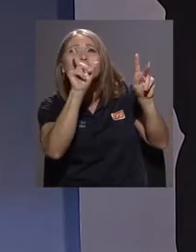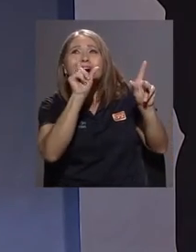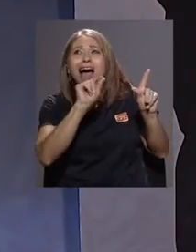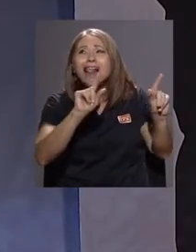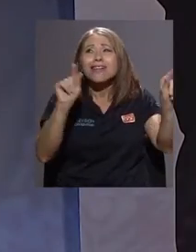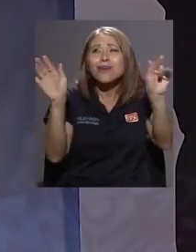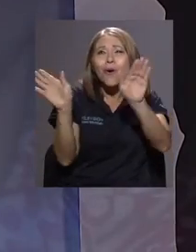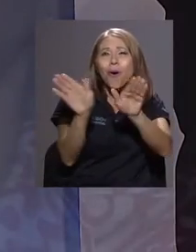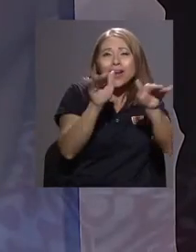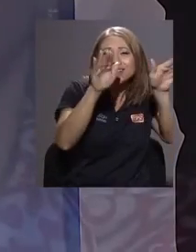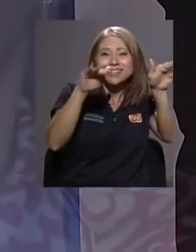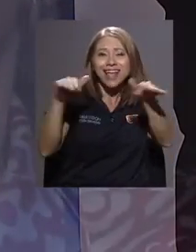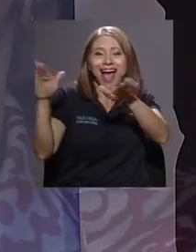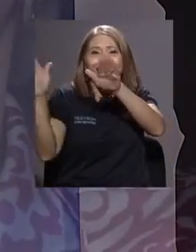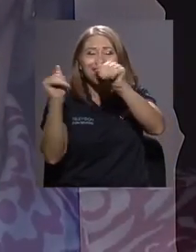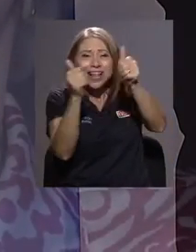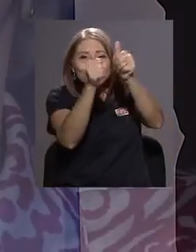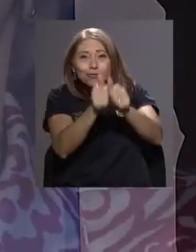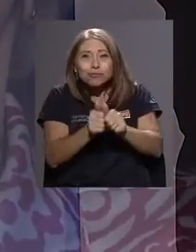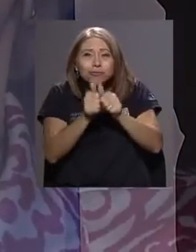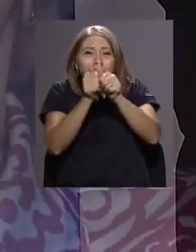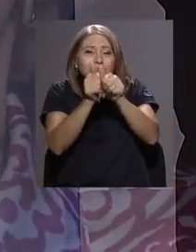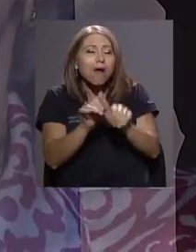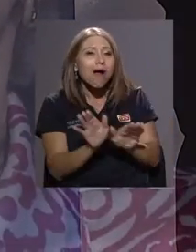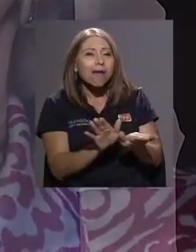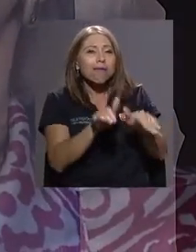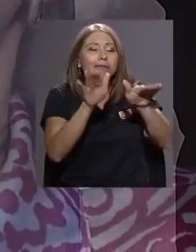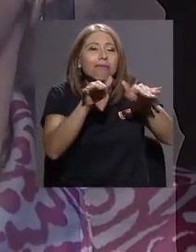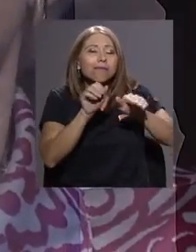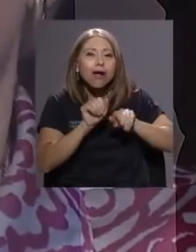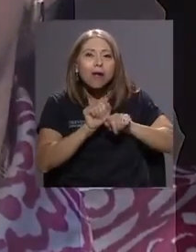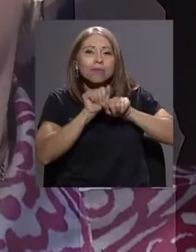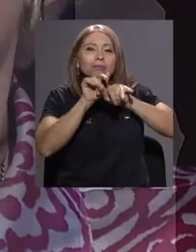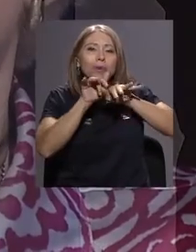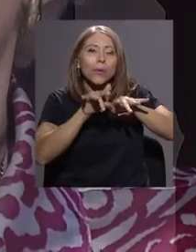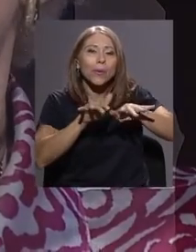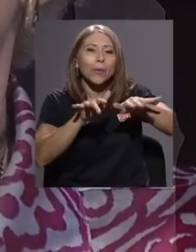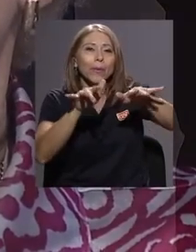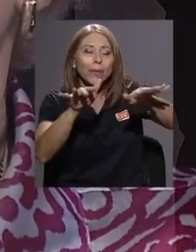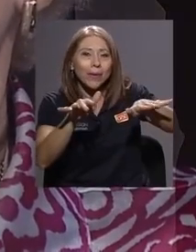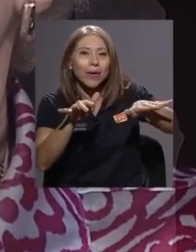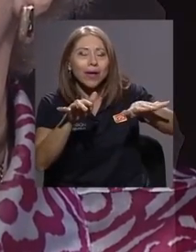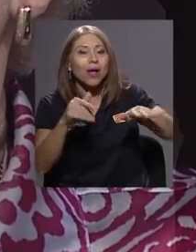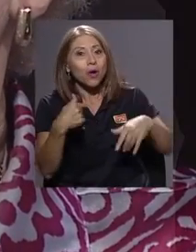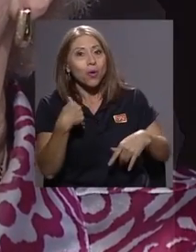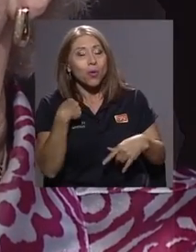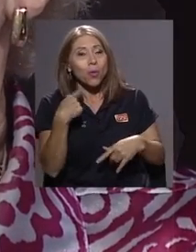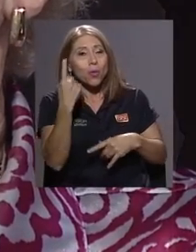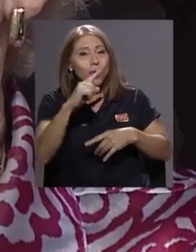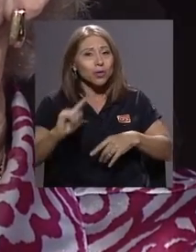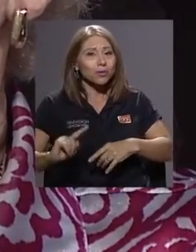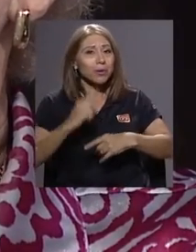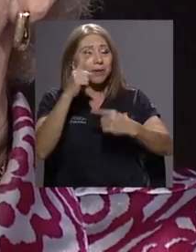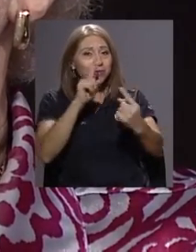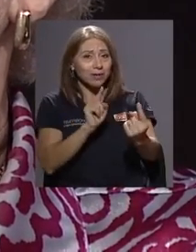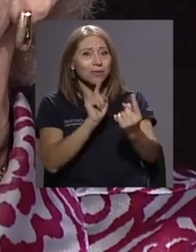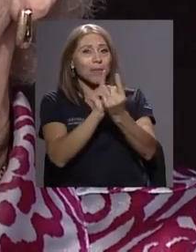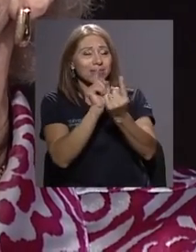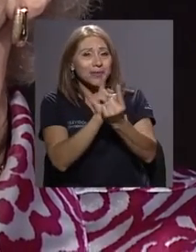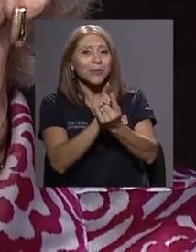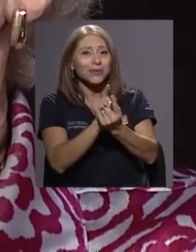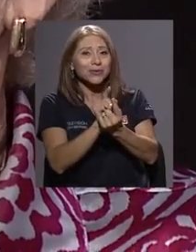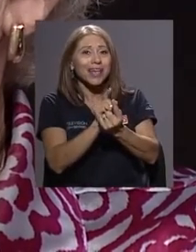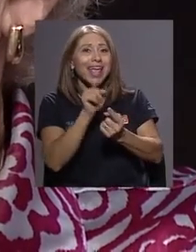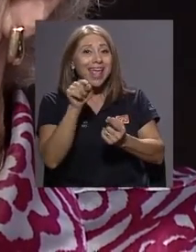competían lanzando graznidos que se perdían en las alturas uno de los primeros encuentros casualmente que tiene